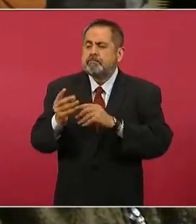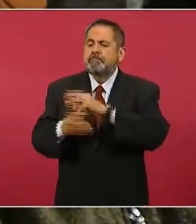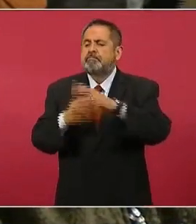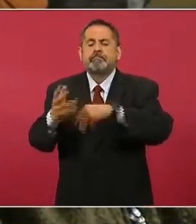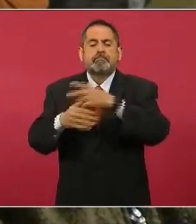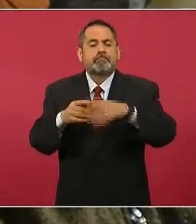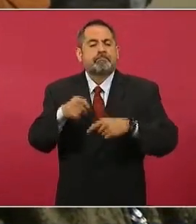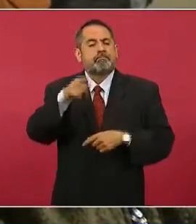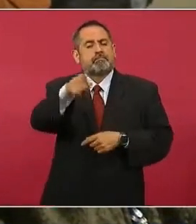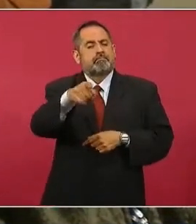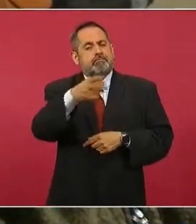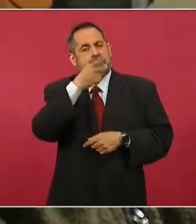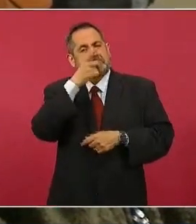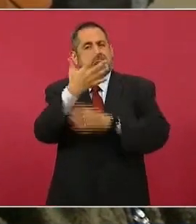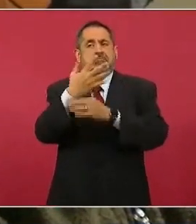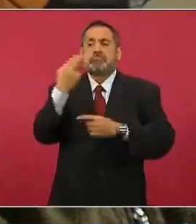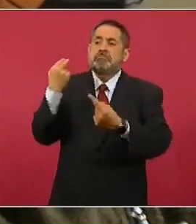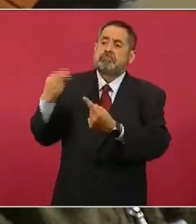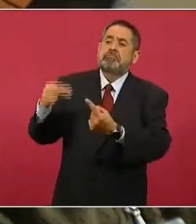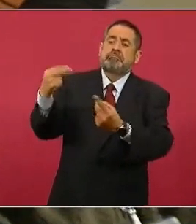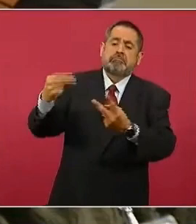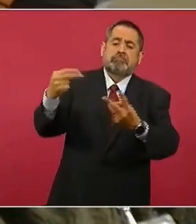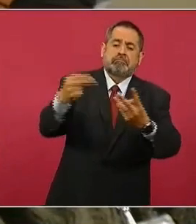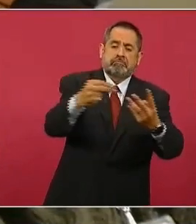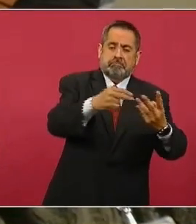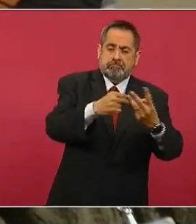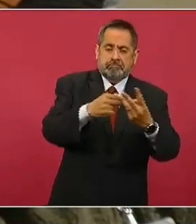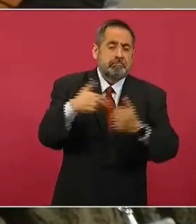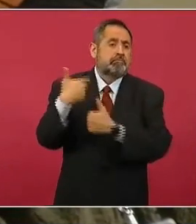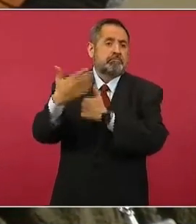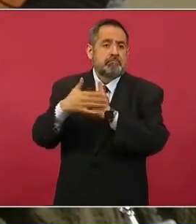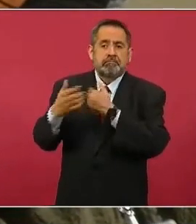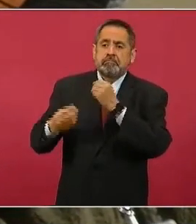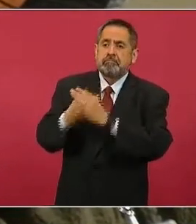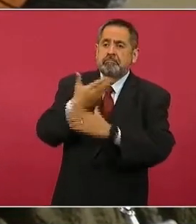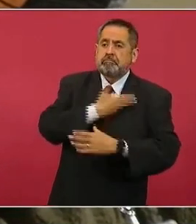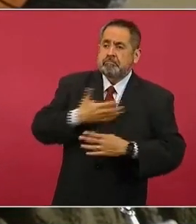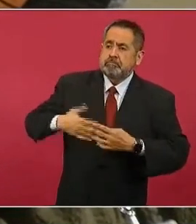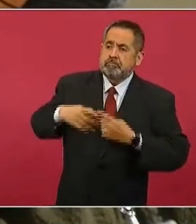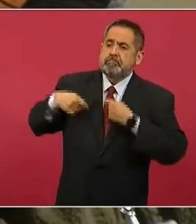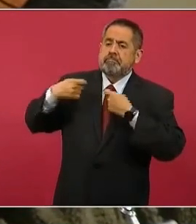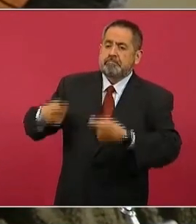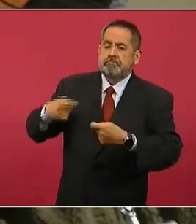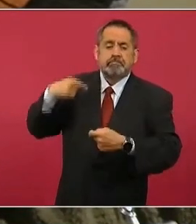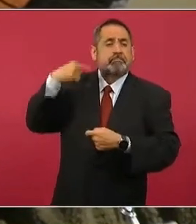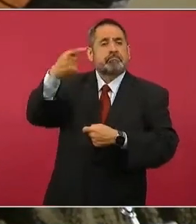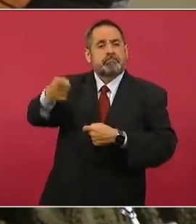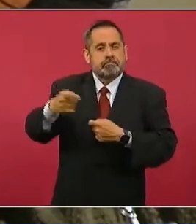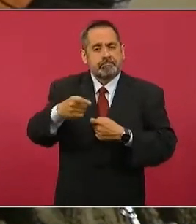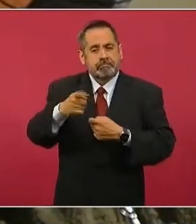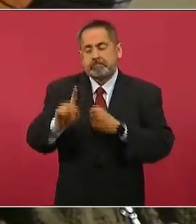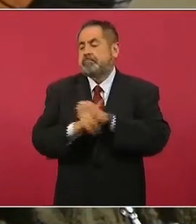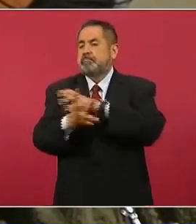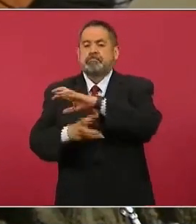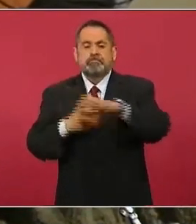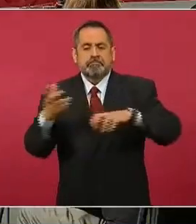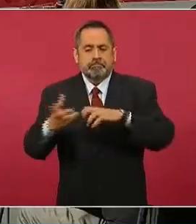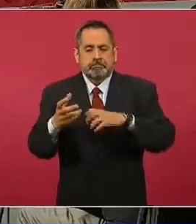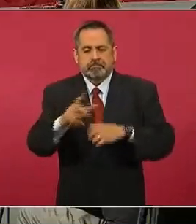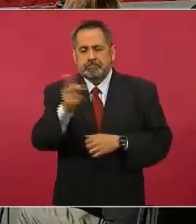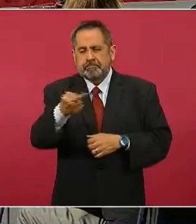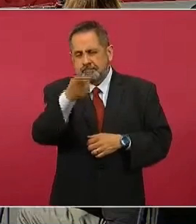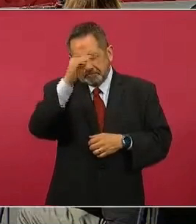hecho de que se hayan ya mencionado y se estén mencionando los nombres de quienes podrían relevarlo en la silla presidencial, presidente. Sería mi primera pregunta.